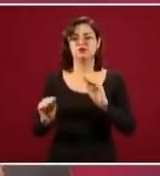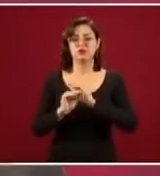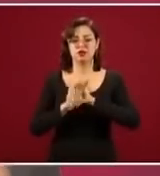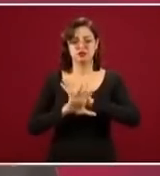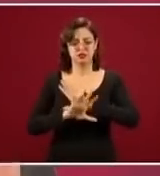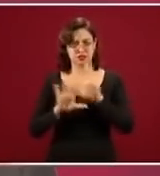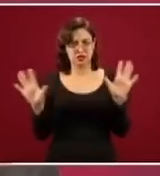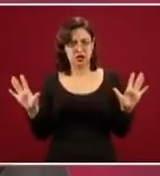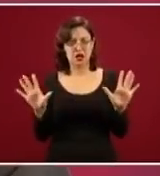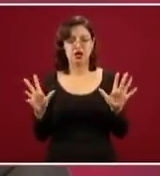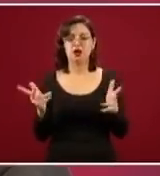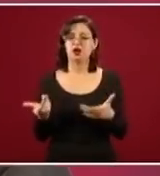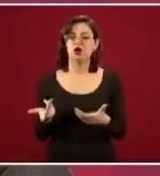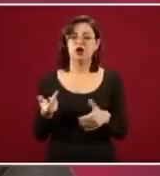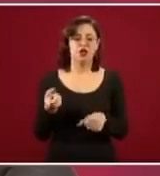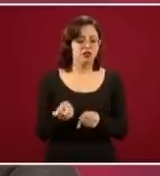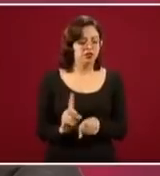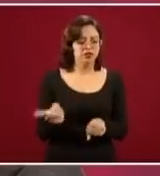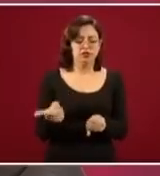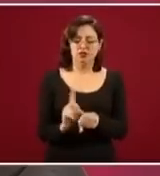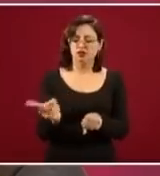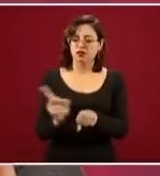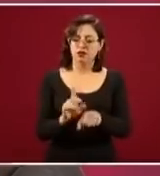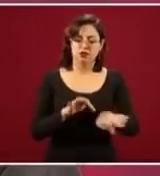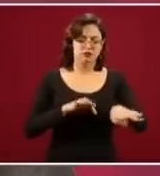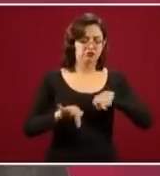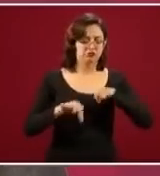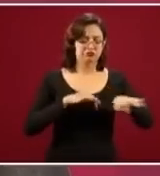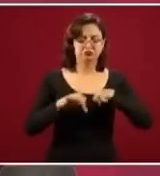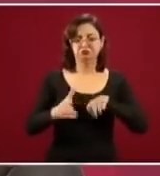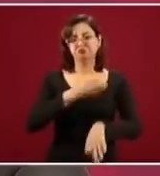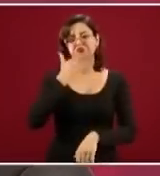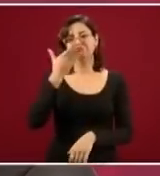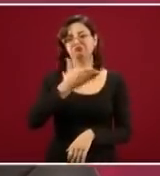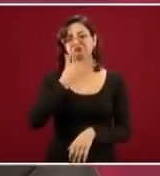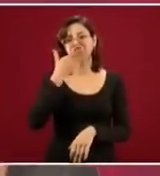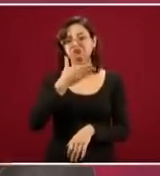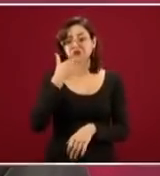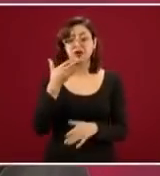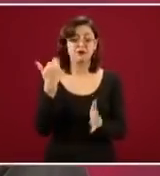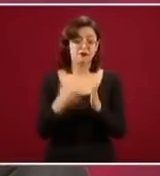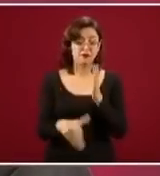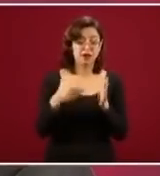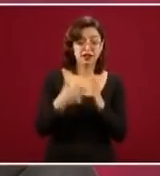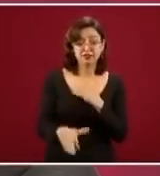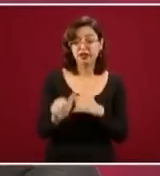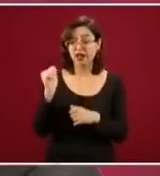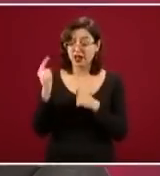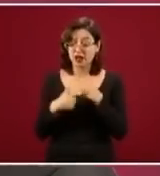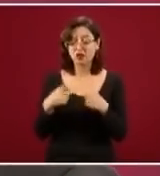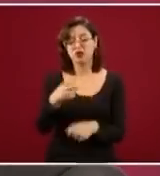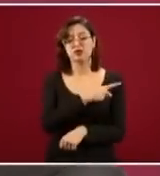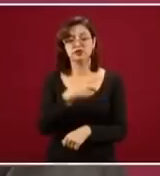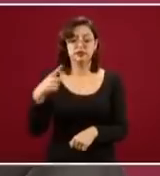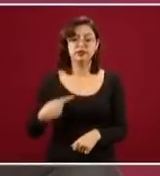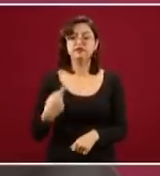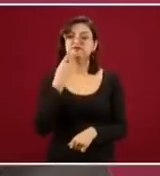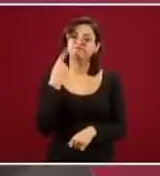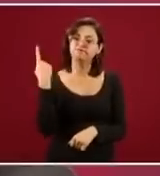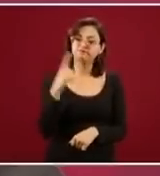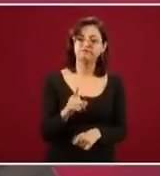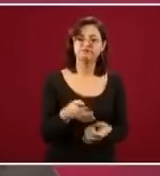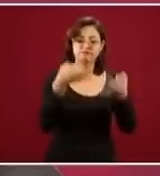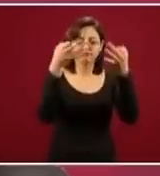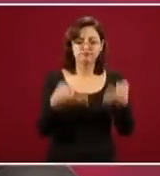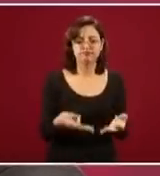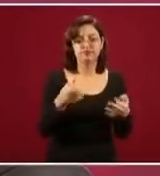la operación diaria del sistema y eso, si hay una insuficiencia, hay que denunciarla. Y otra es la